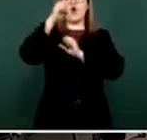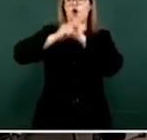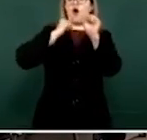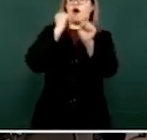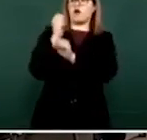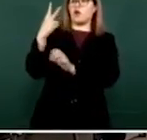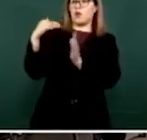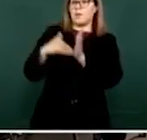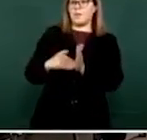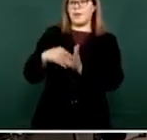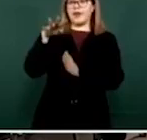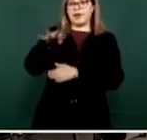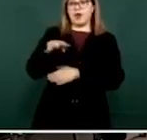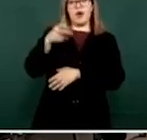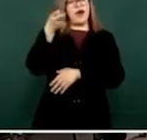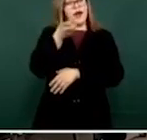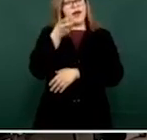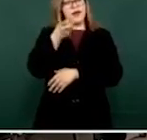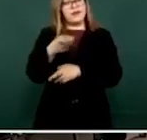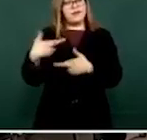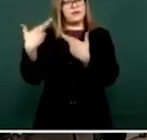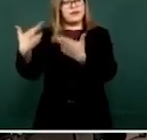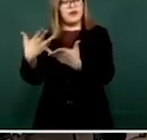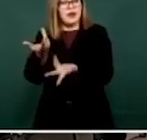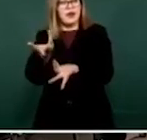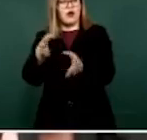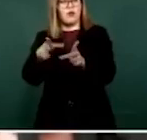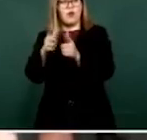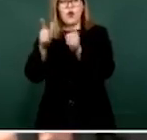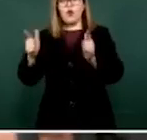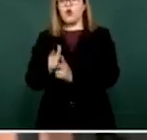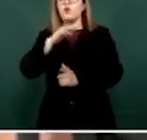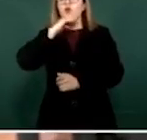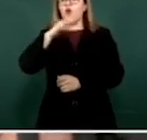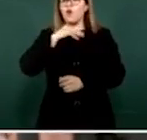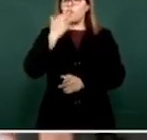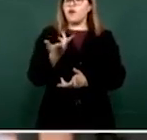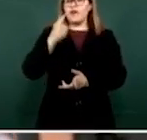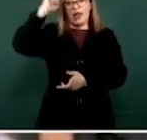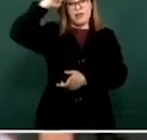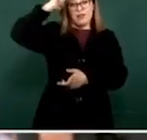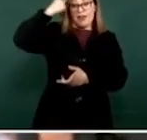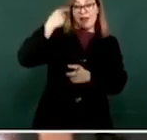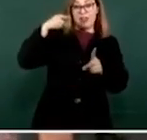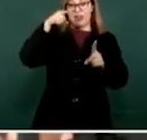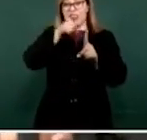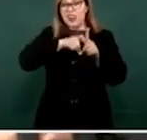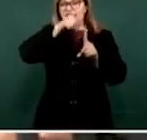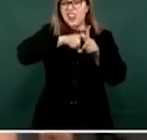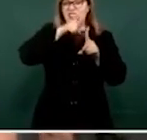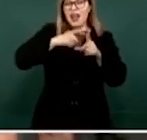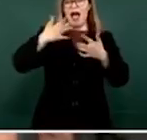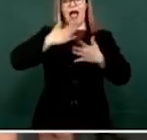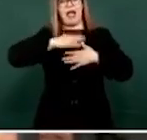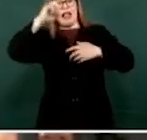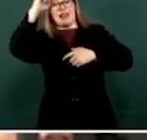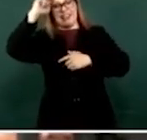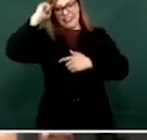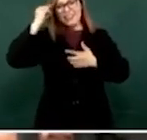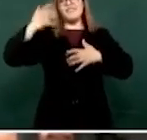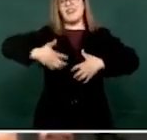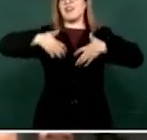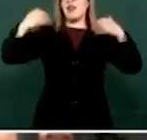asignado a esta mafia que se enoja si los medios la critican, y no quiero hacer una estadística del